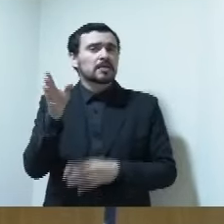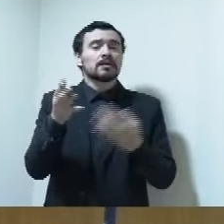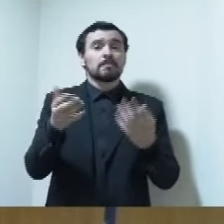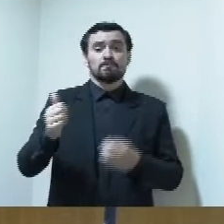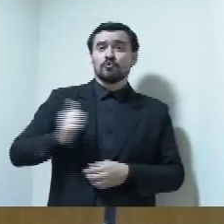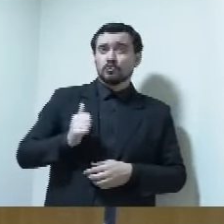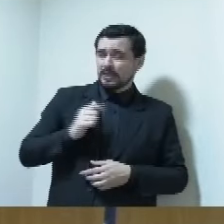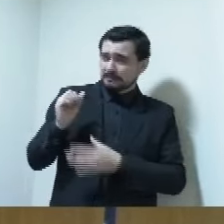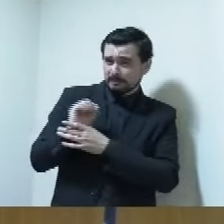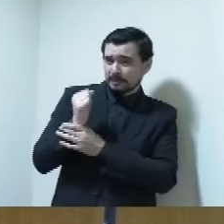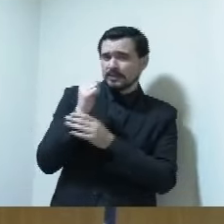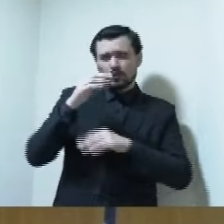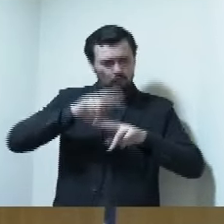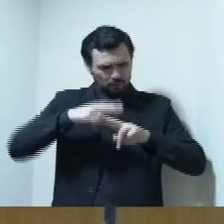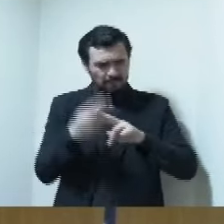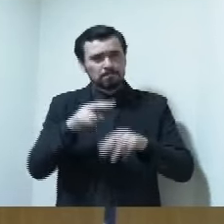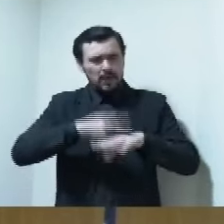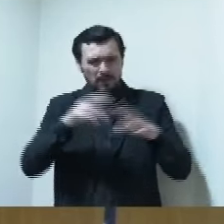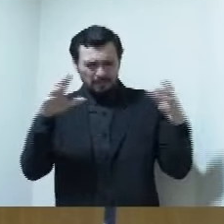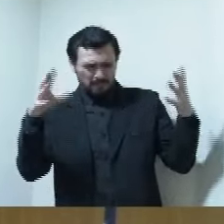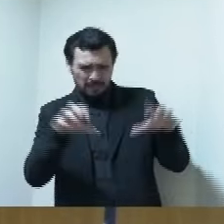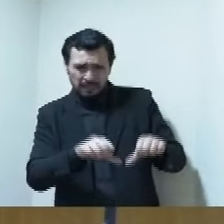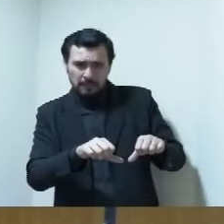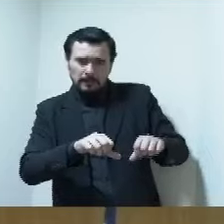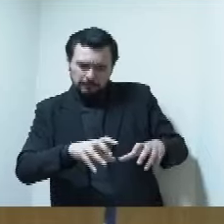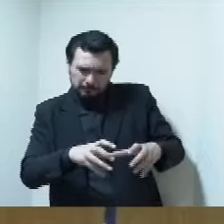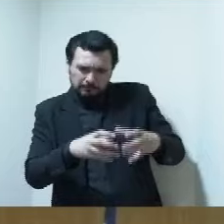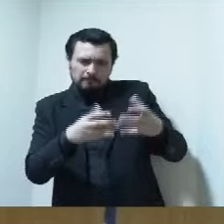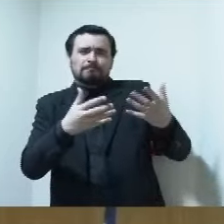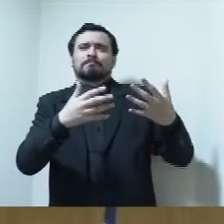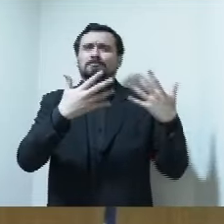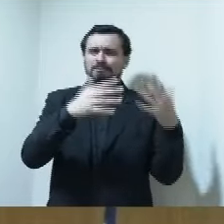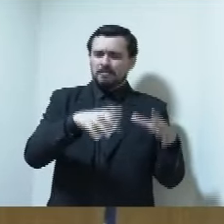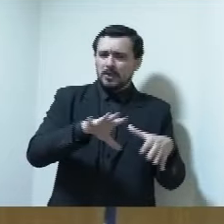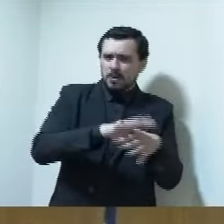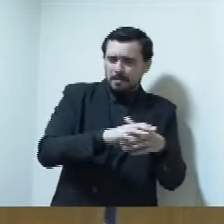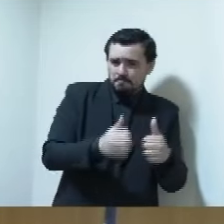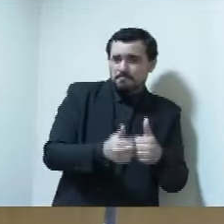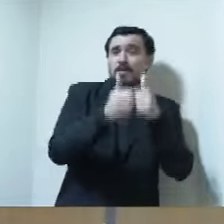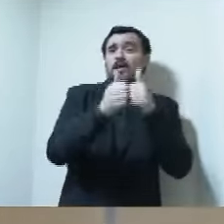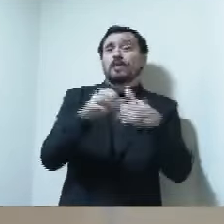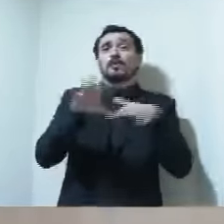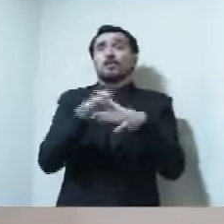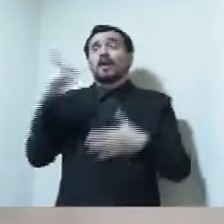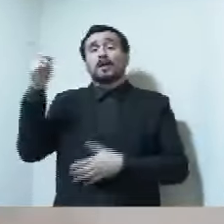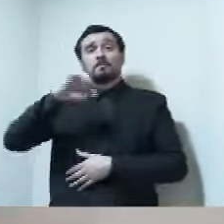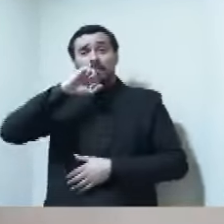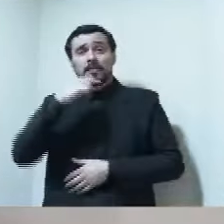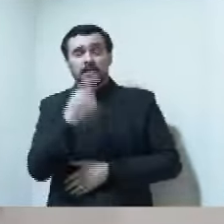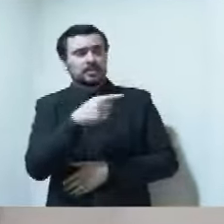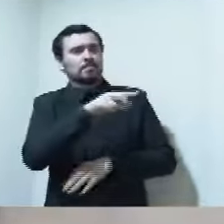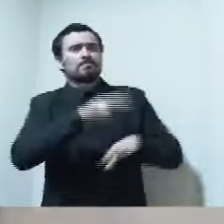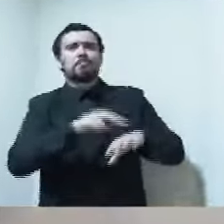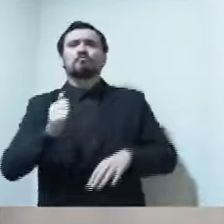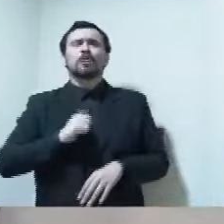que reconstruyeron nuestra patria y se convirtieron en las mujeres más gloriosas de América, como ha dicho nuestro Santo Padre.